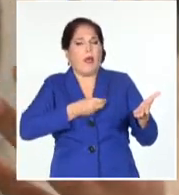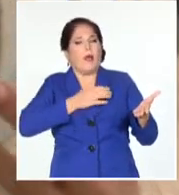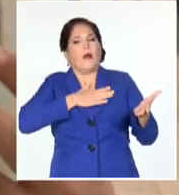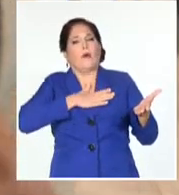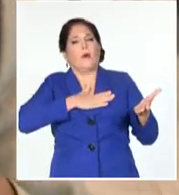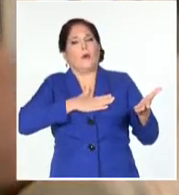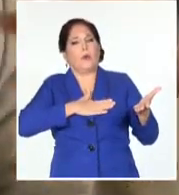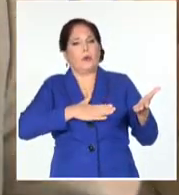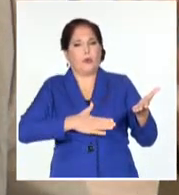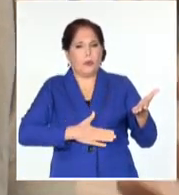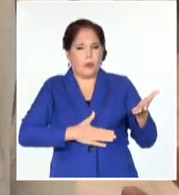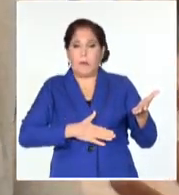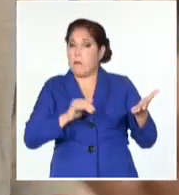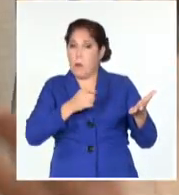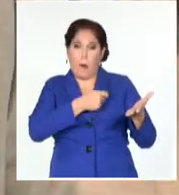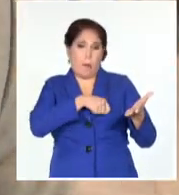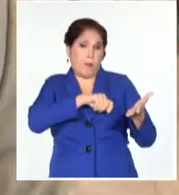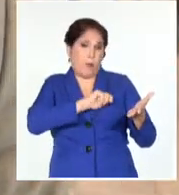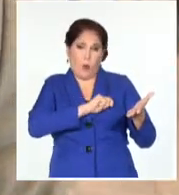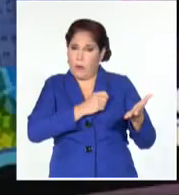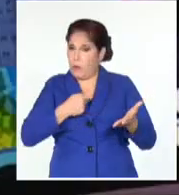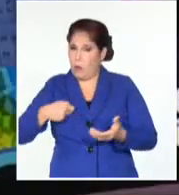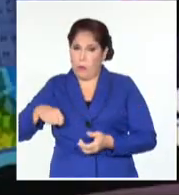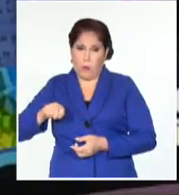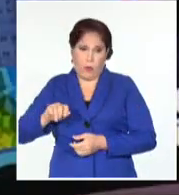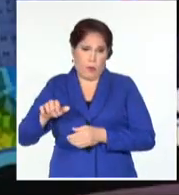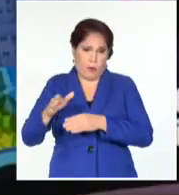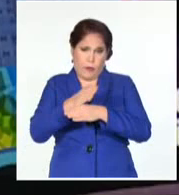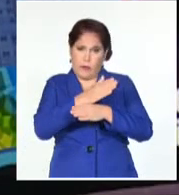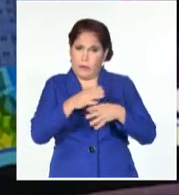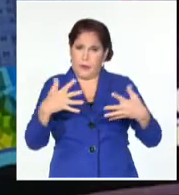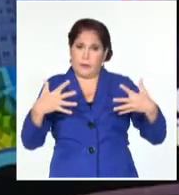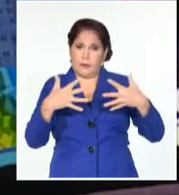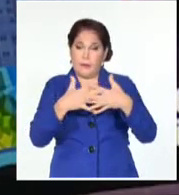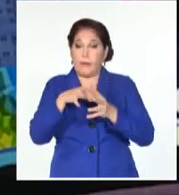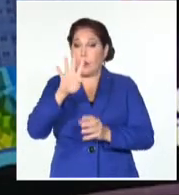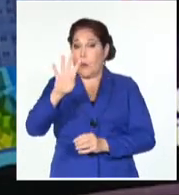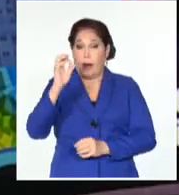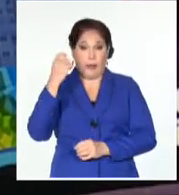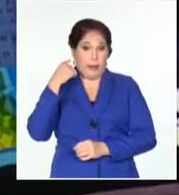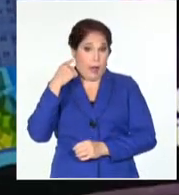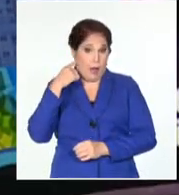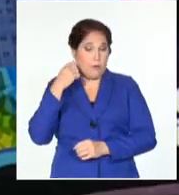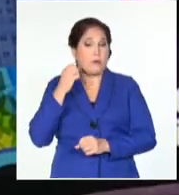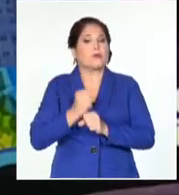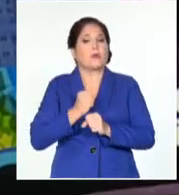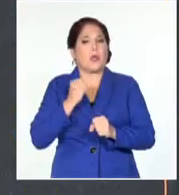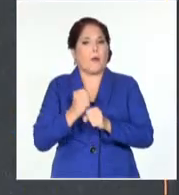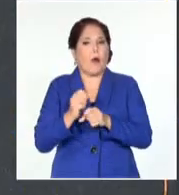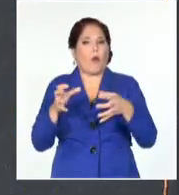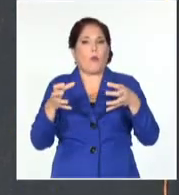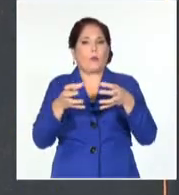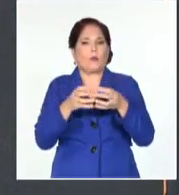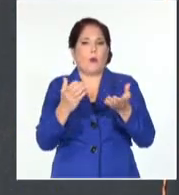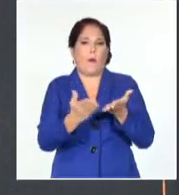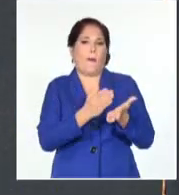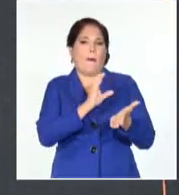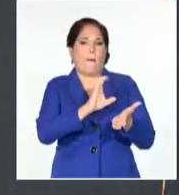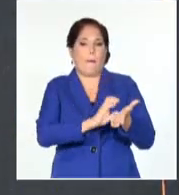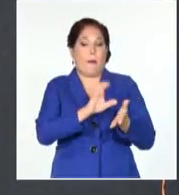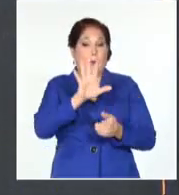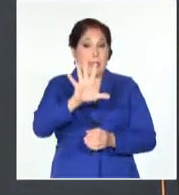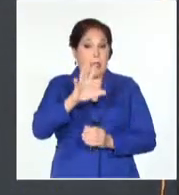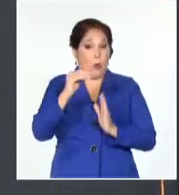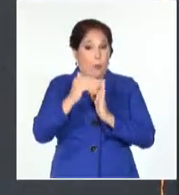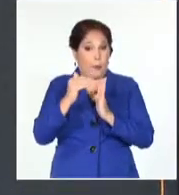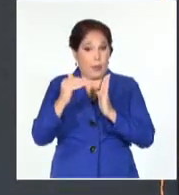entre un pueblo y entre los pueblos del mundo también. Desde hace más de 40 años trabaja la Comisión Bíblica. Más de 5 millones